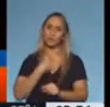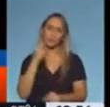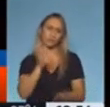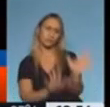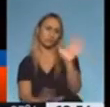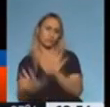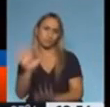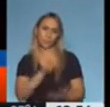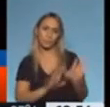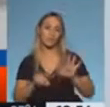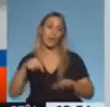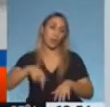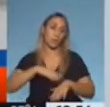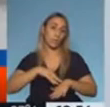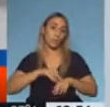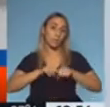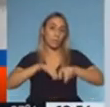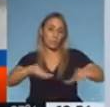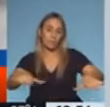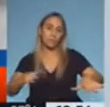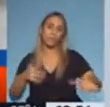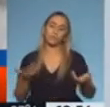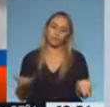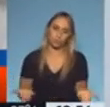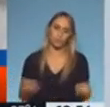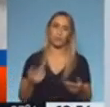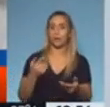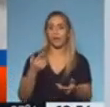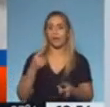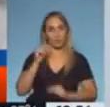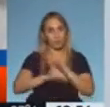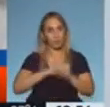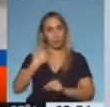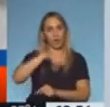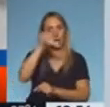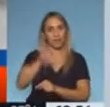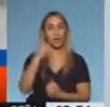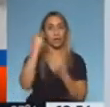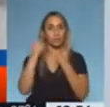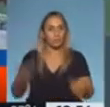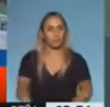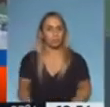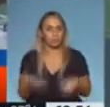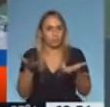resolución del Ministerio de Agricultura que ya tenía. De pie a nuestro país.